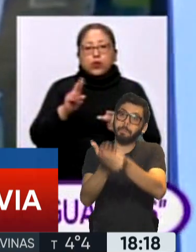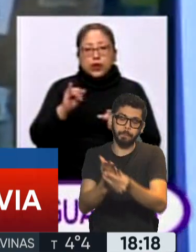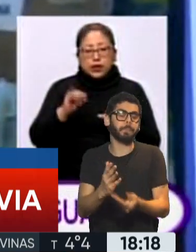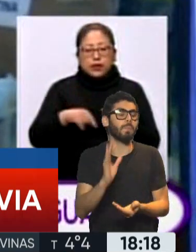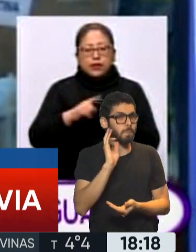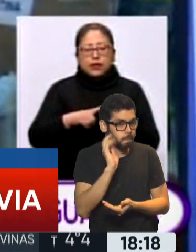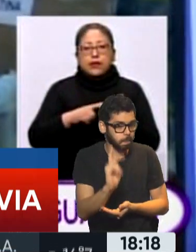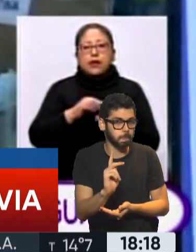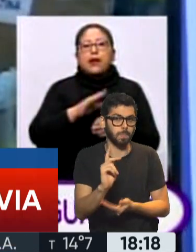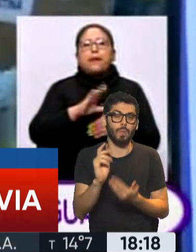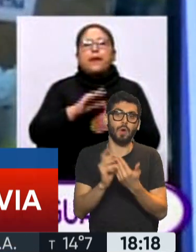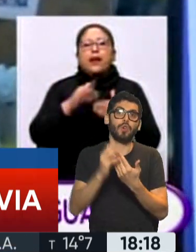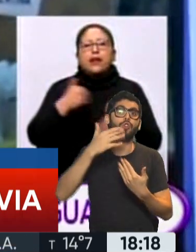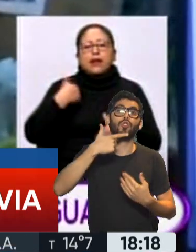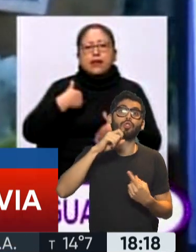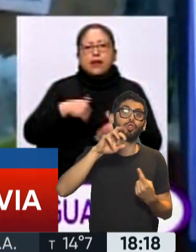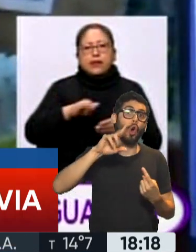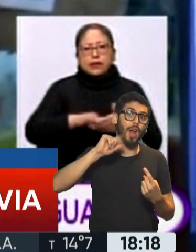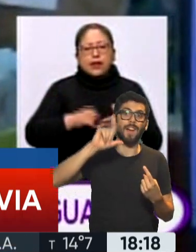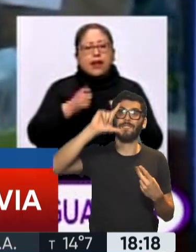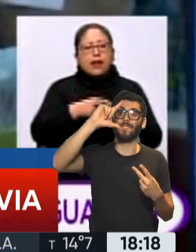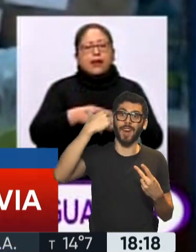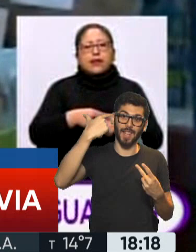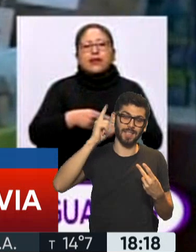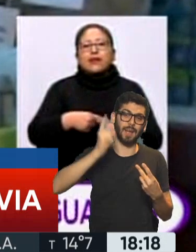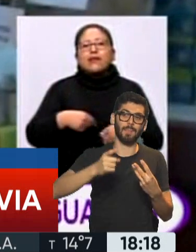ministros Martín Soria, Sabina Frederick y por la titular